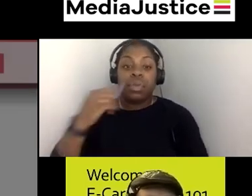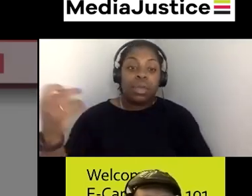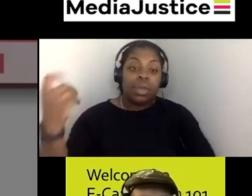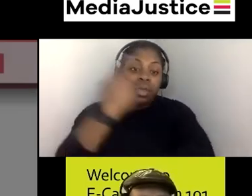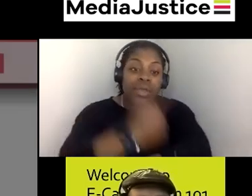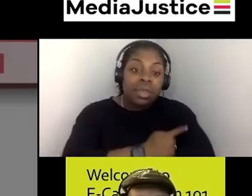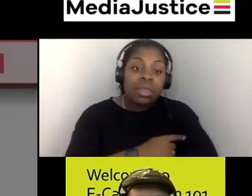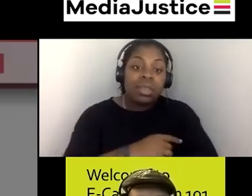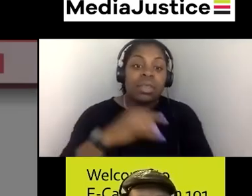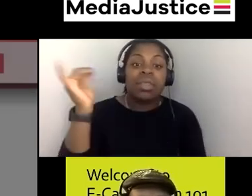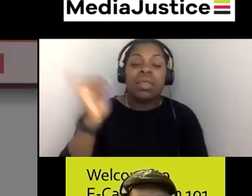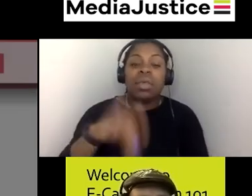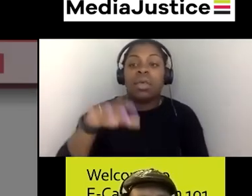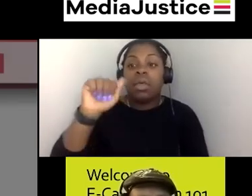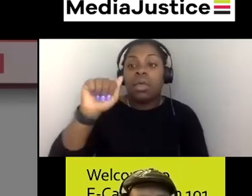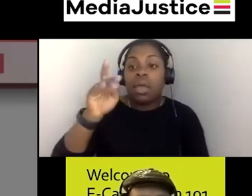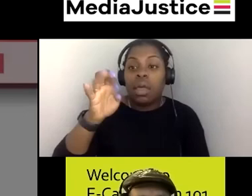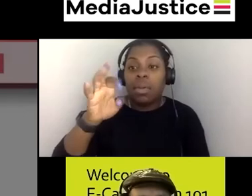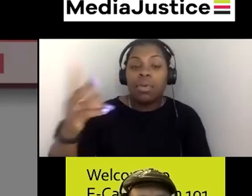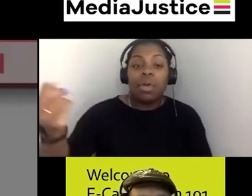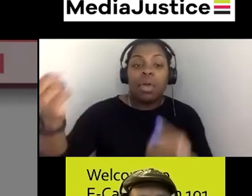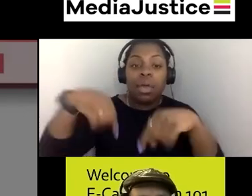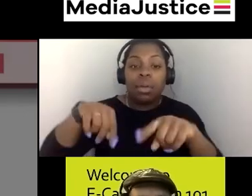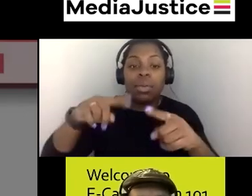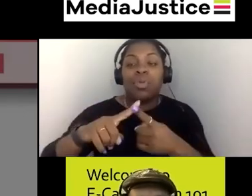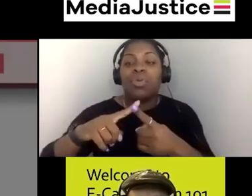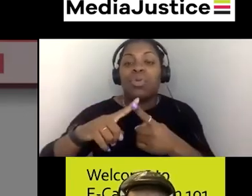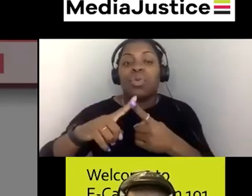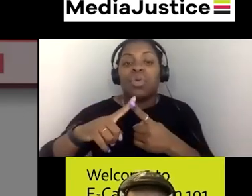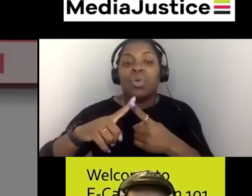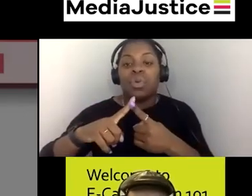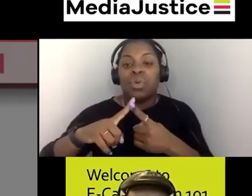Desde el momento que Amber vino